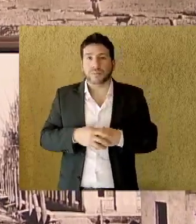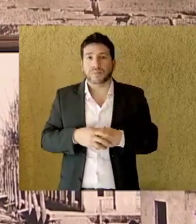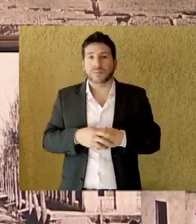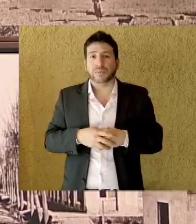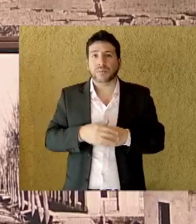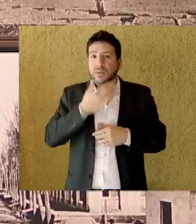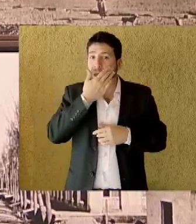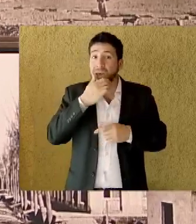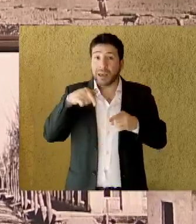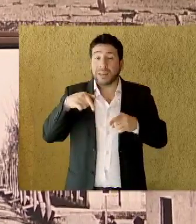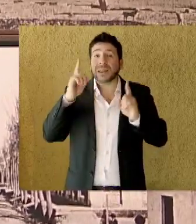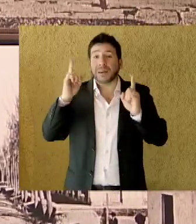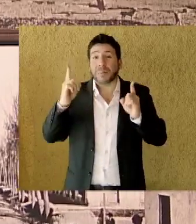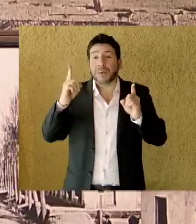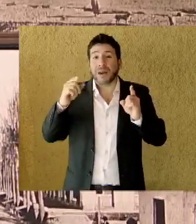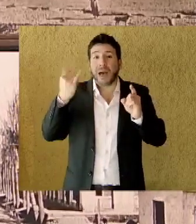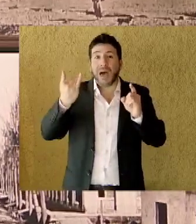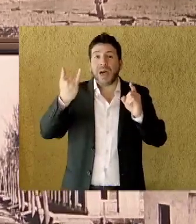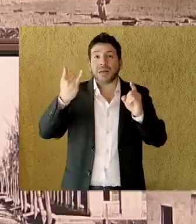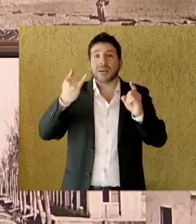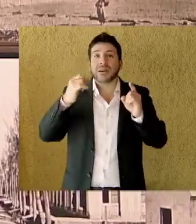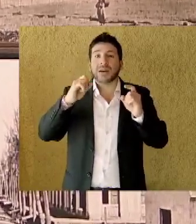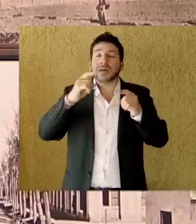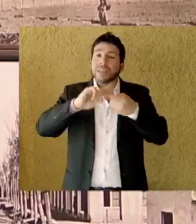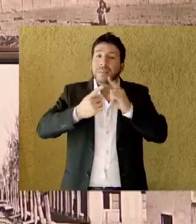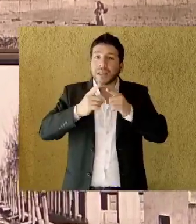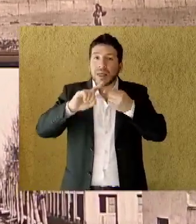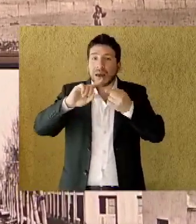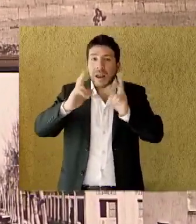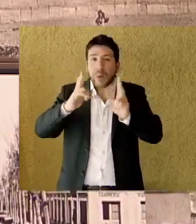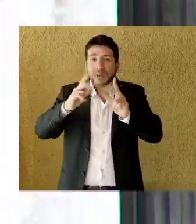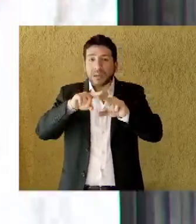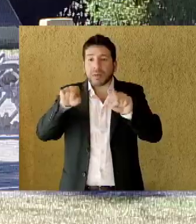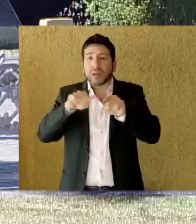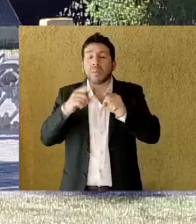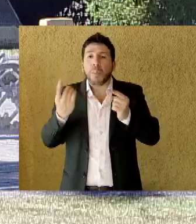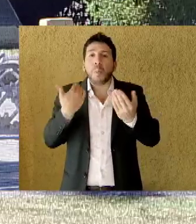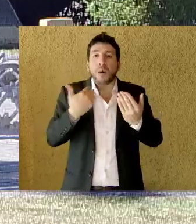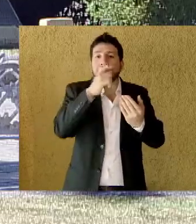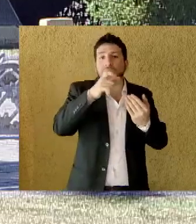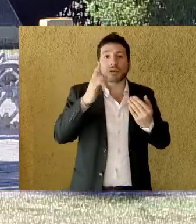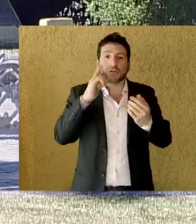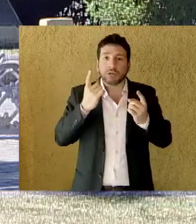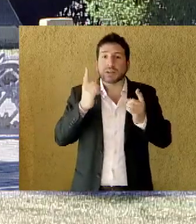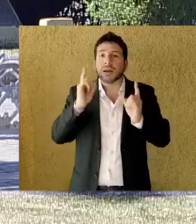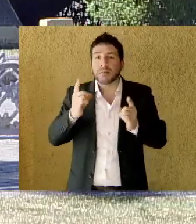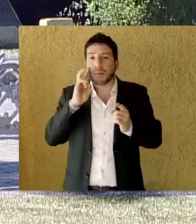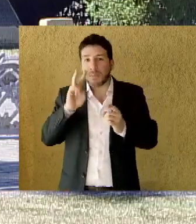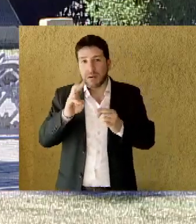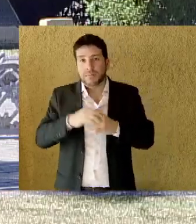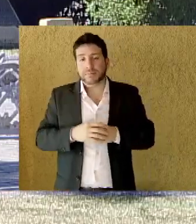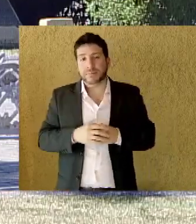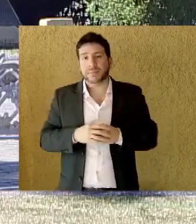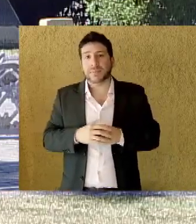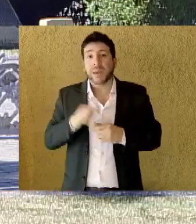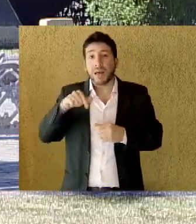también esta transmisión es inclusiva, llevemos con lengua de señas cada uno para que desde su casa pueda disfrutarlo. Vamos a seguir recorriendo la